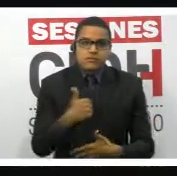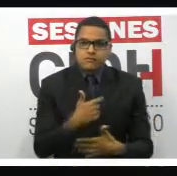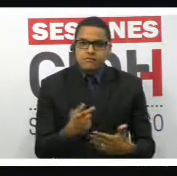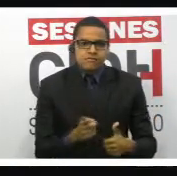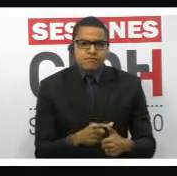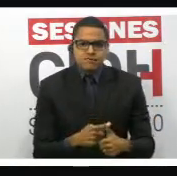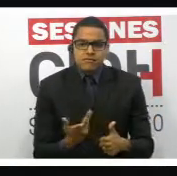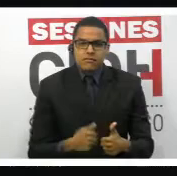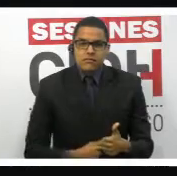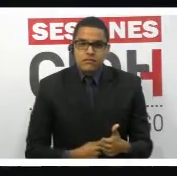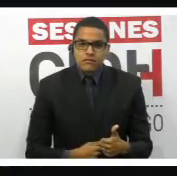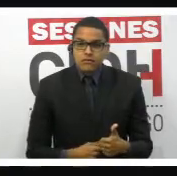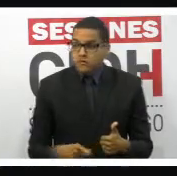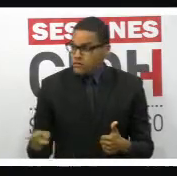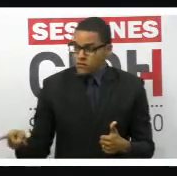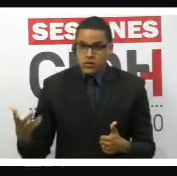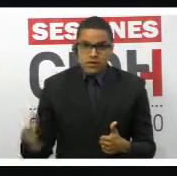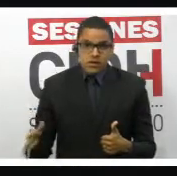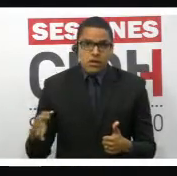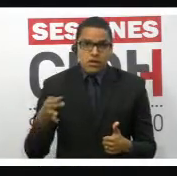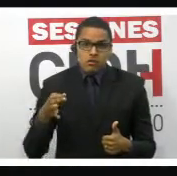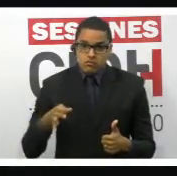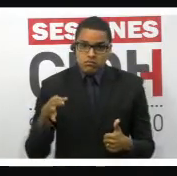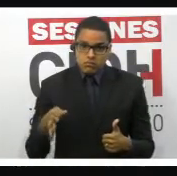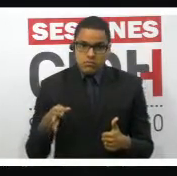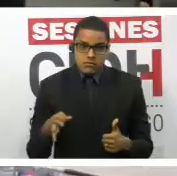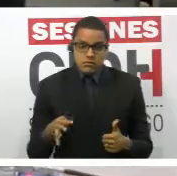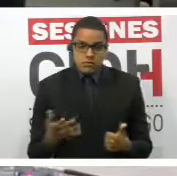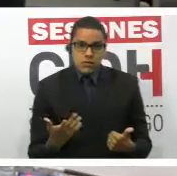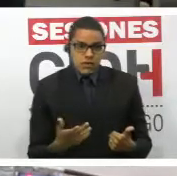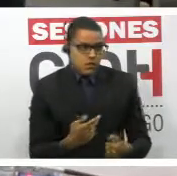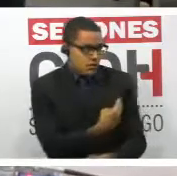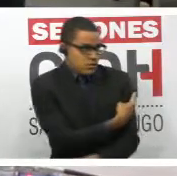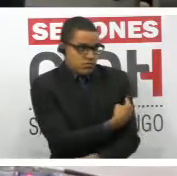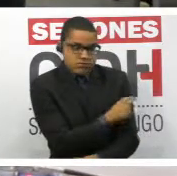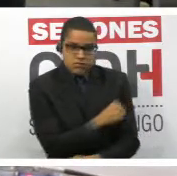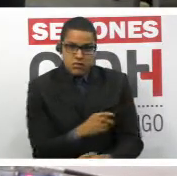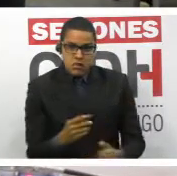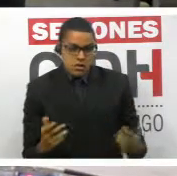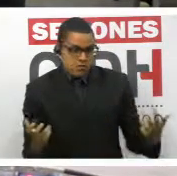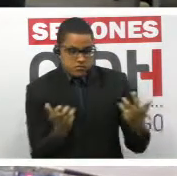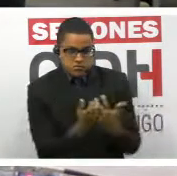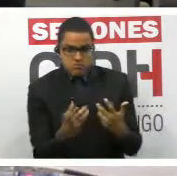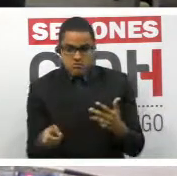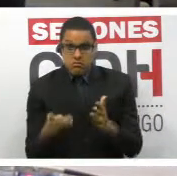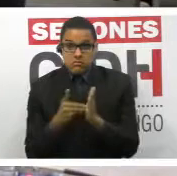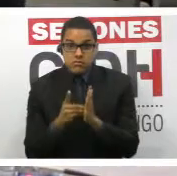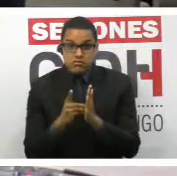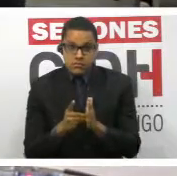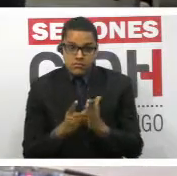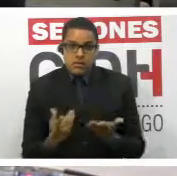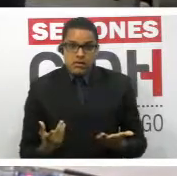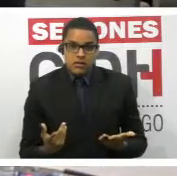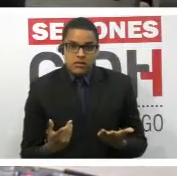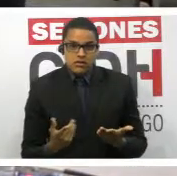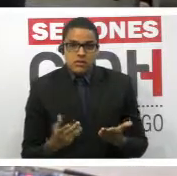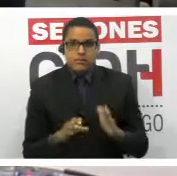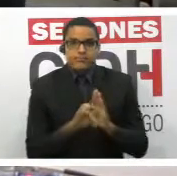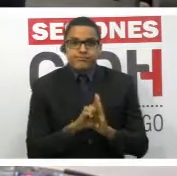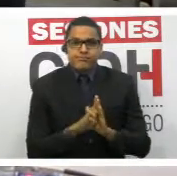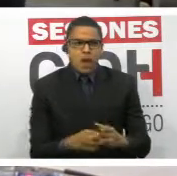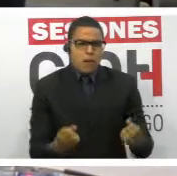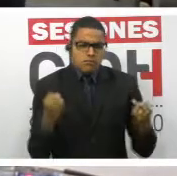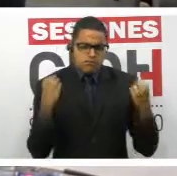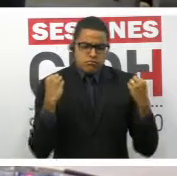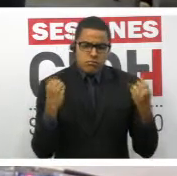en los casos anteriores establecimientos de salud pública inaccesibles o sea ejemplos hay miles digamos